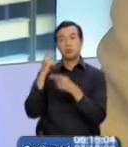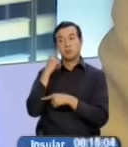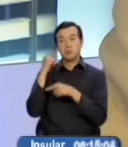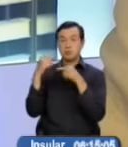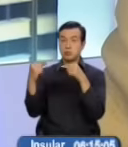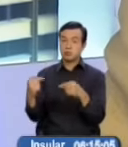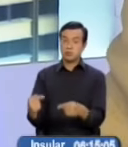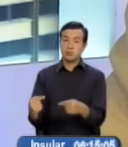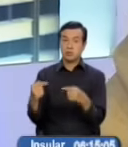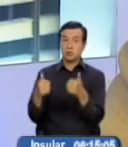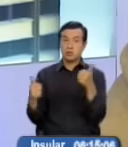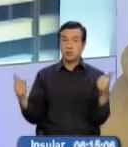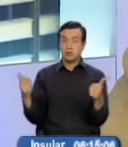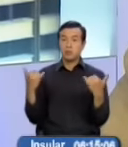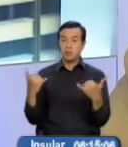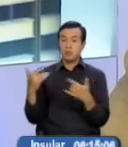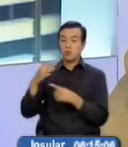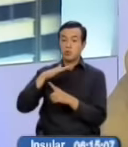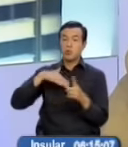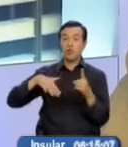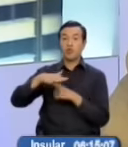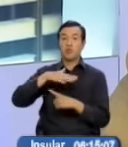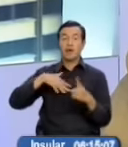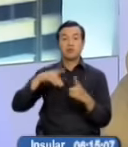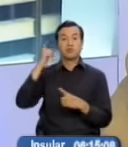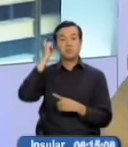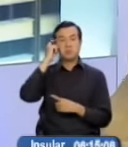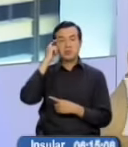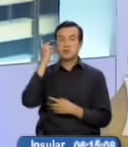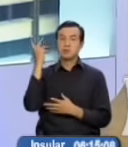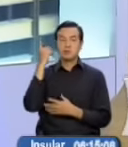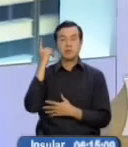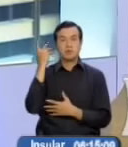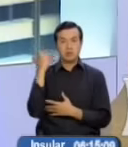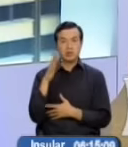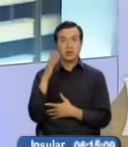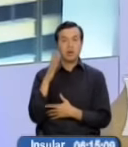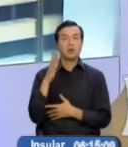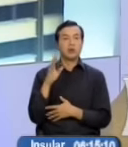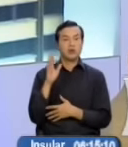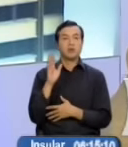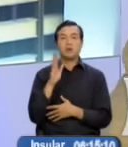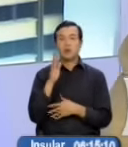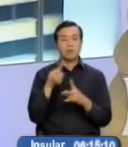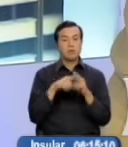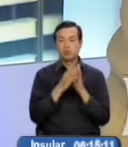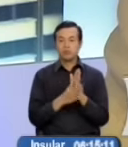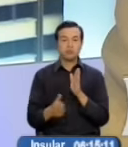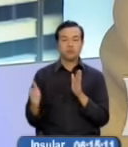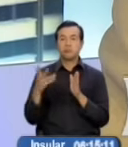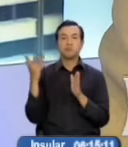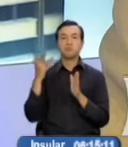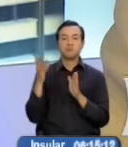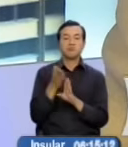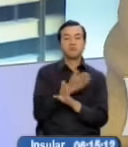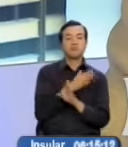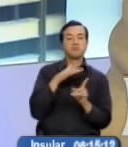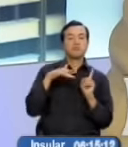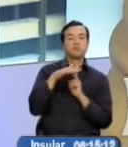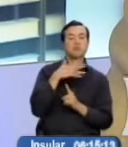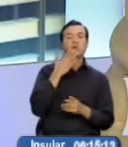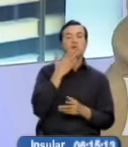contrincantes, pero hay un contexto que yo creo que va a ser decisivo y ya está siendo en gran parte, ¿no? Y el contexto es